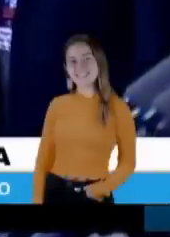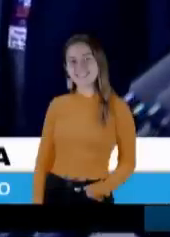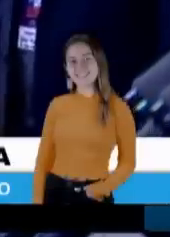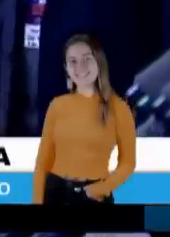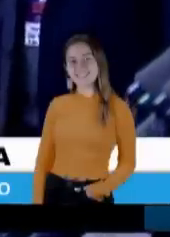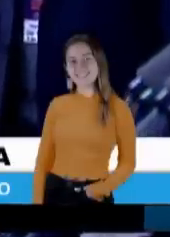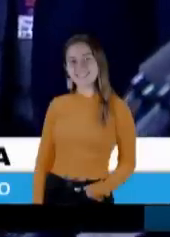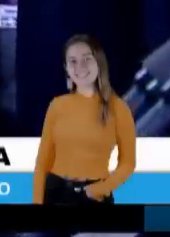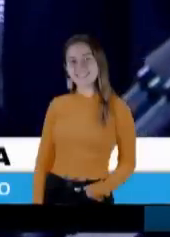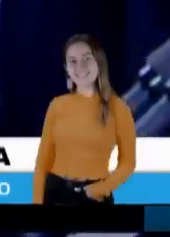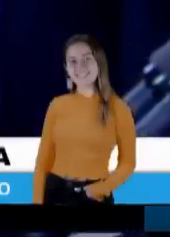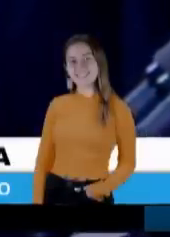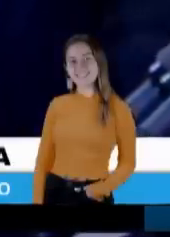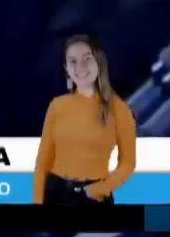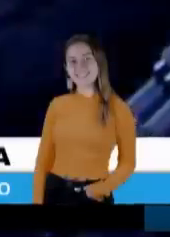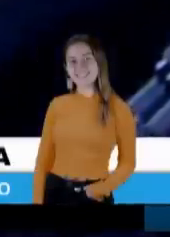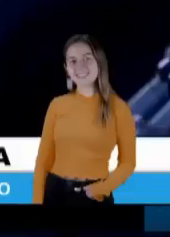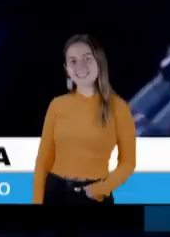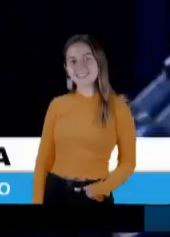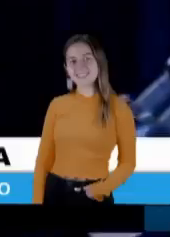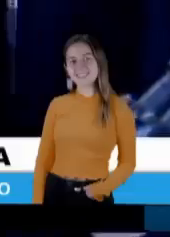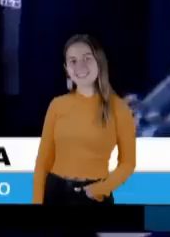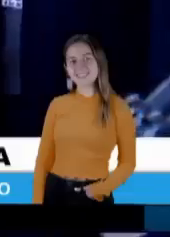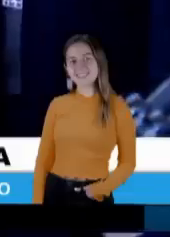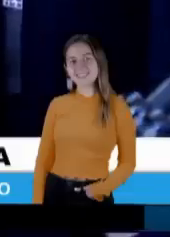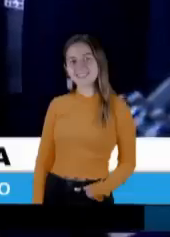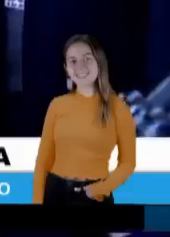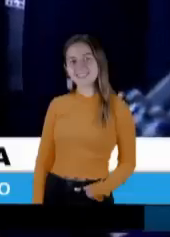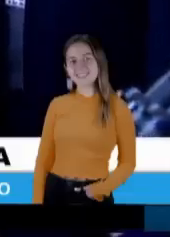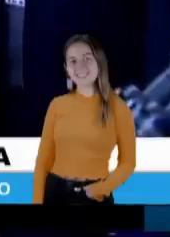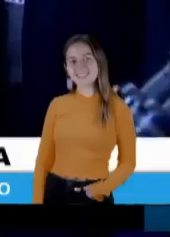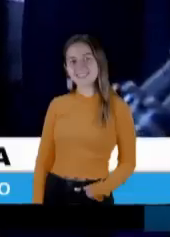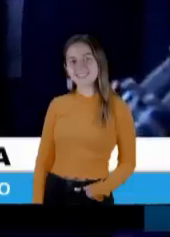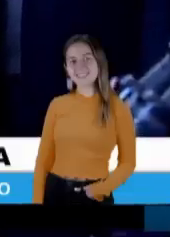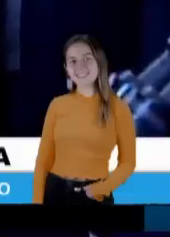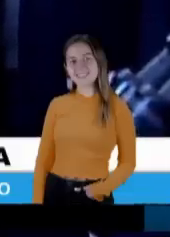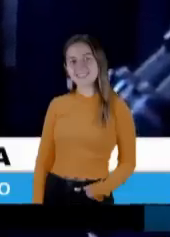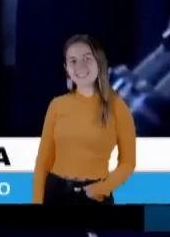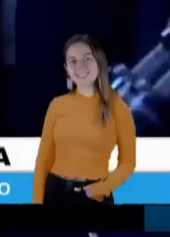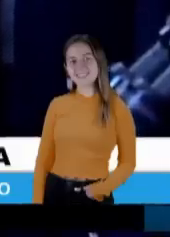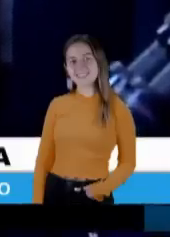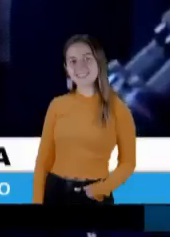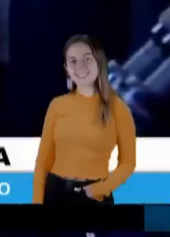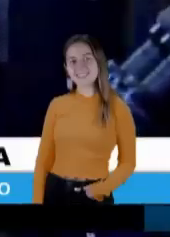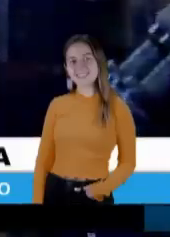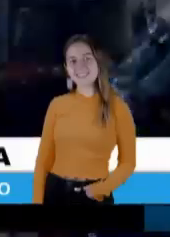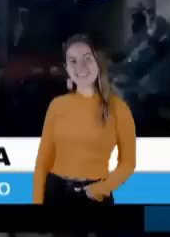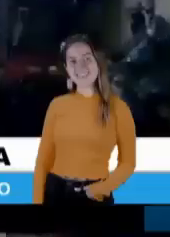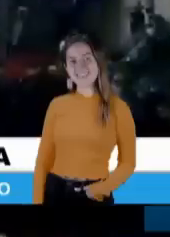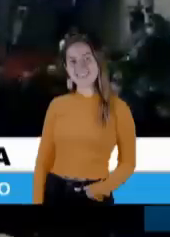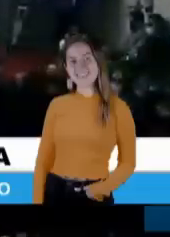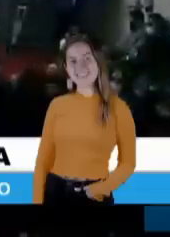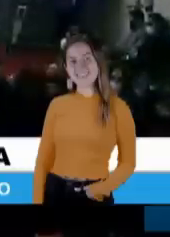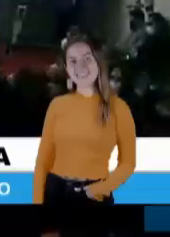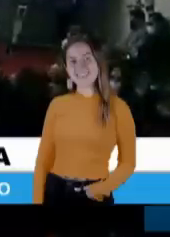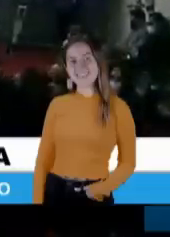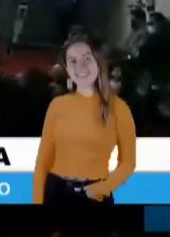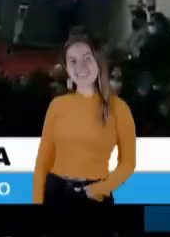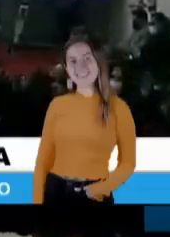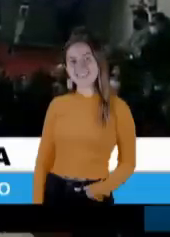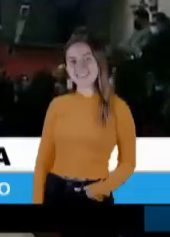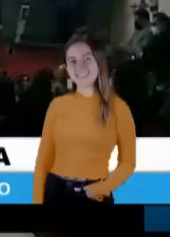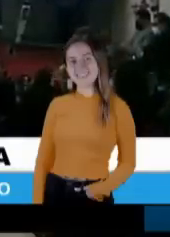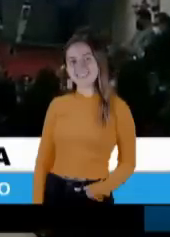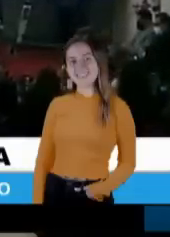en la ex Concertación, en grupos como la Democracia Cristiana, siguen con el tiempo. Hoy, en la sede de la Democracia Cristiana, eso